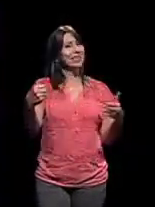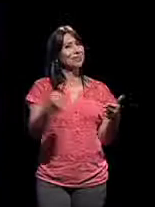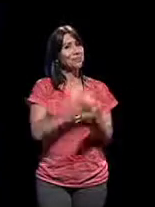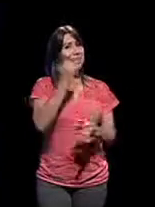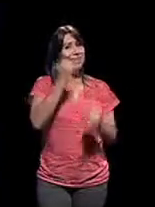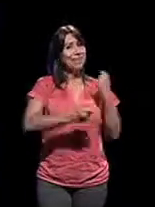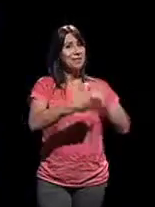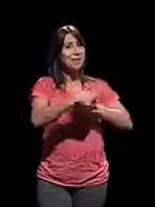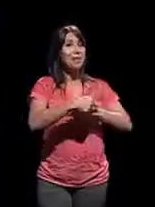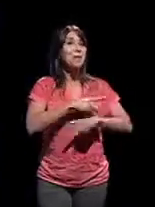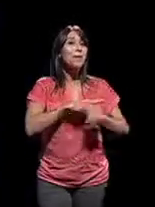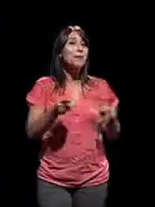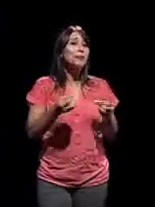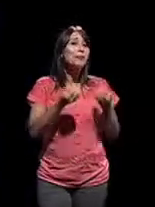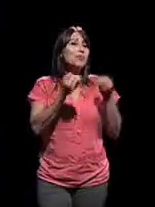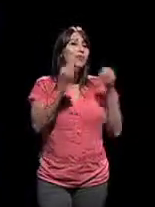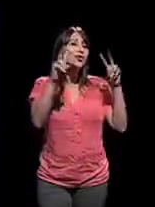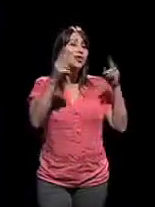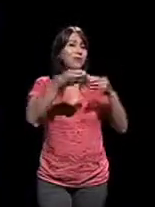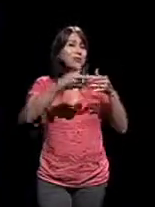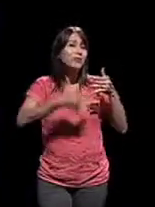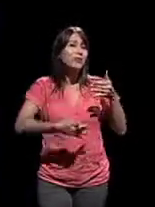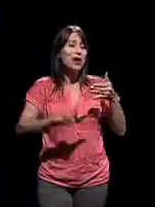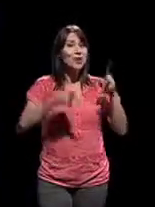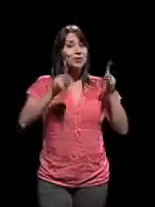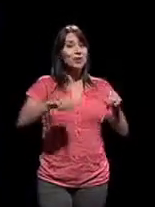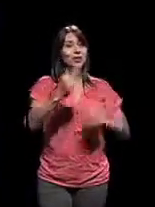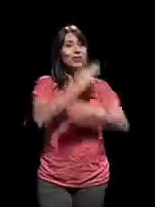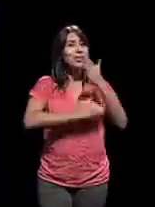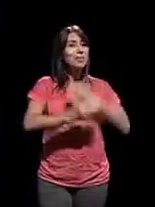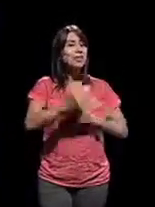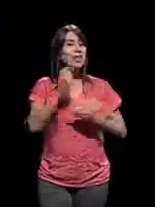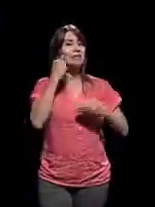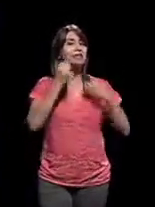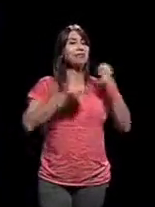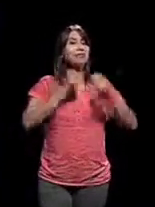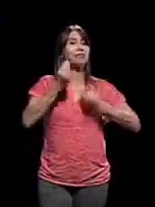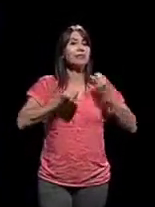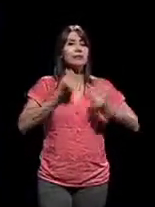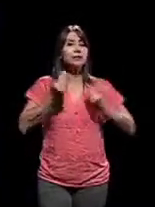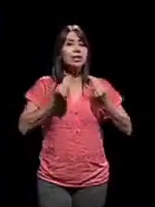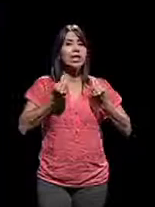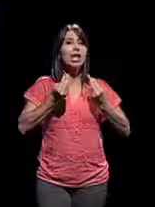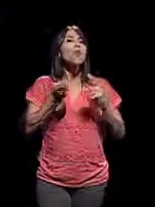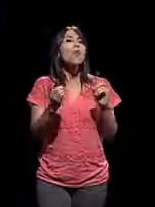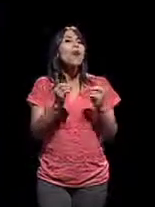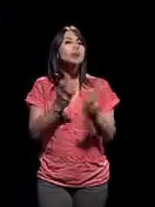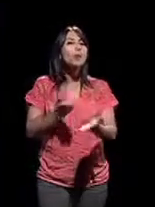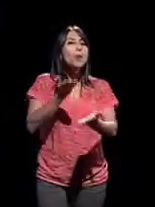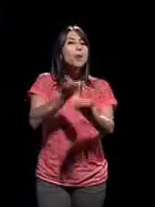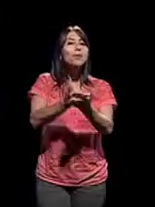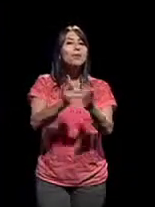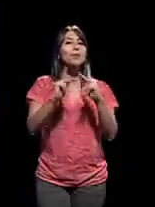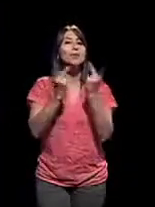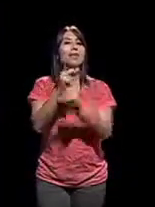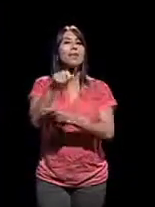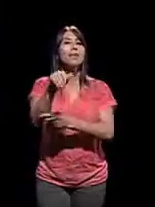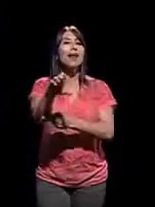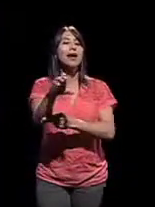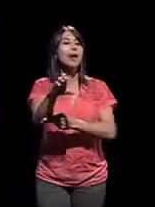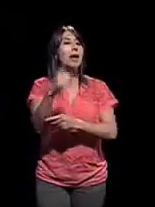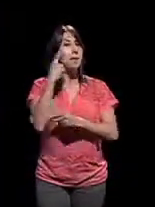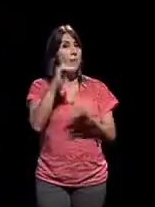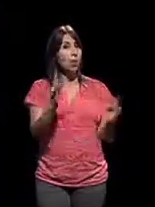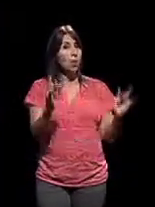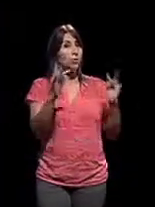Erika, lastimosamente tenemos poco tiempo y hay muchos temas que las personas con discapacidad de repente siguen cuestionándose sobre las propuestas del